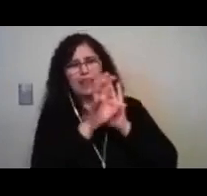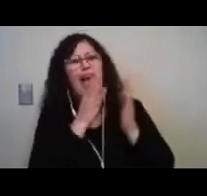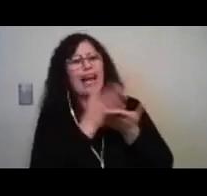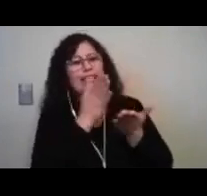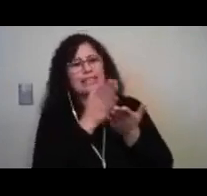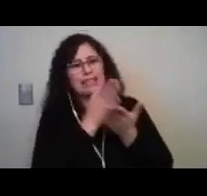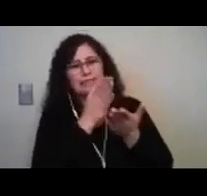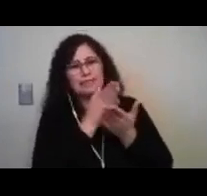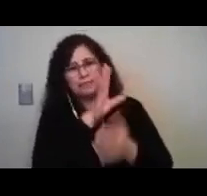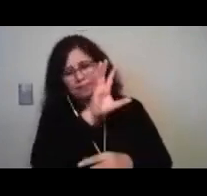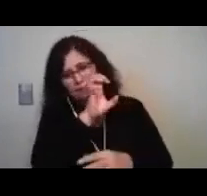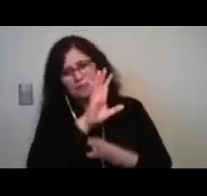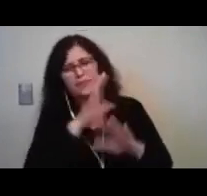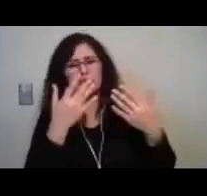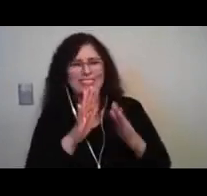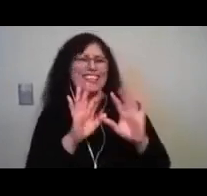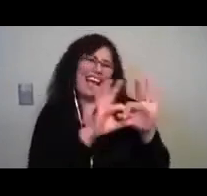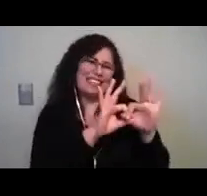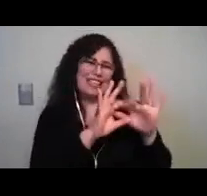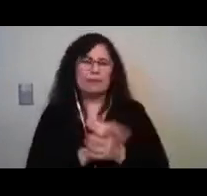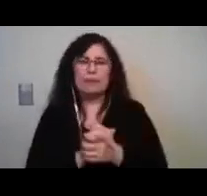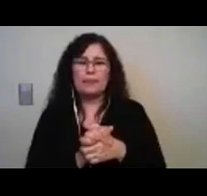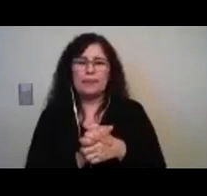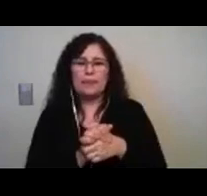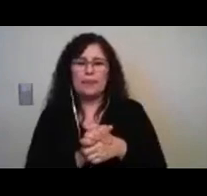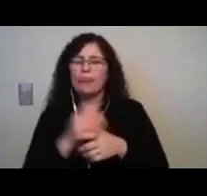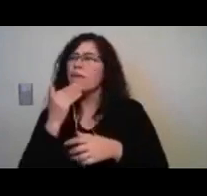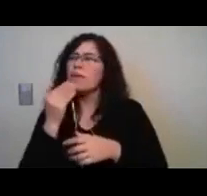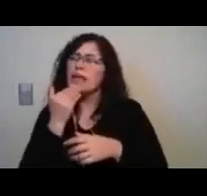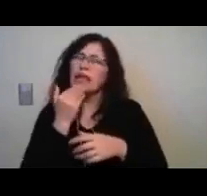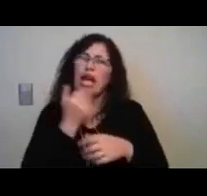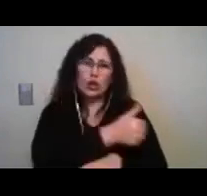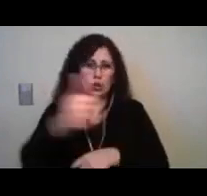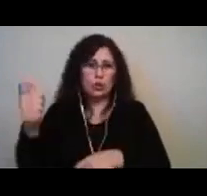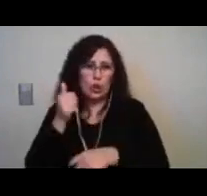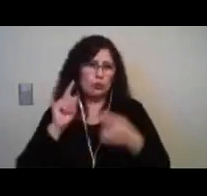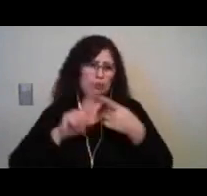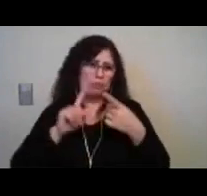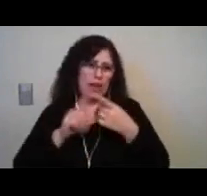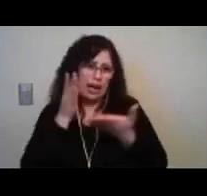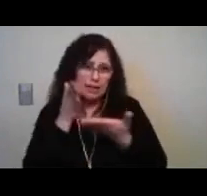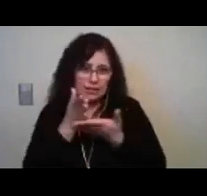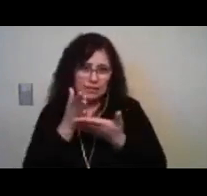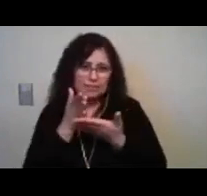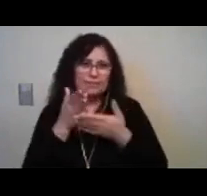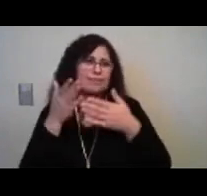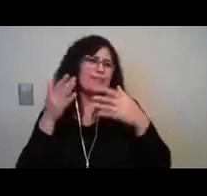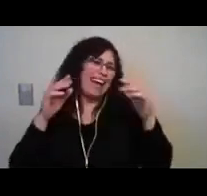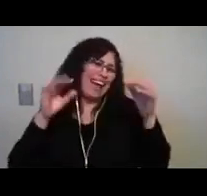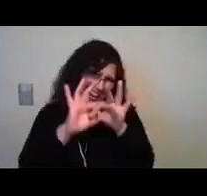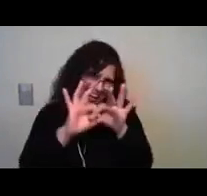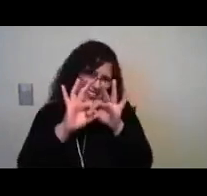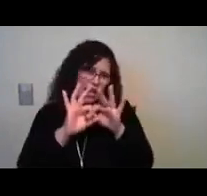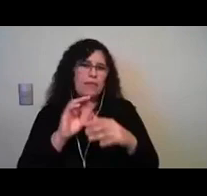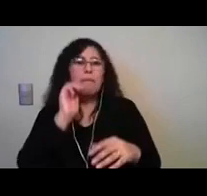estar, ¿ya? Le agradezco a todos quienes han participado y nos vemos mañana, ¿ok? Un